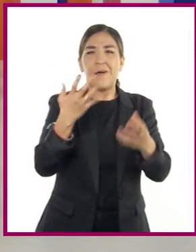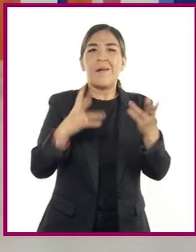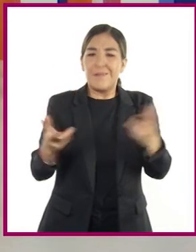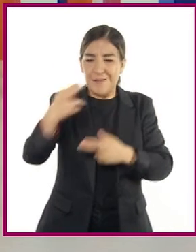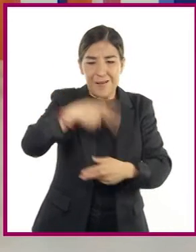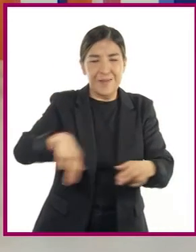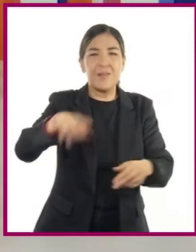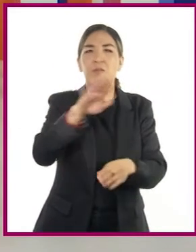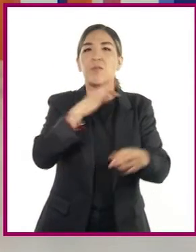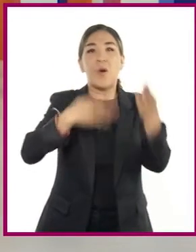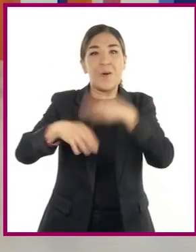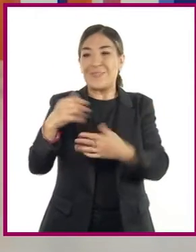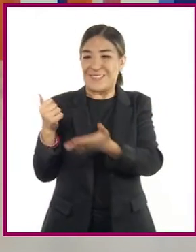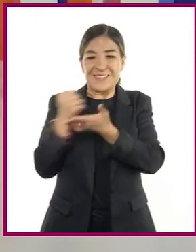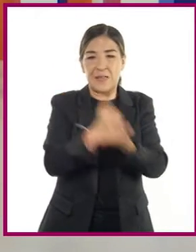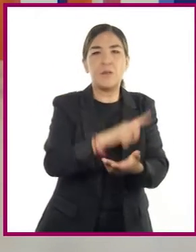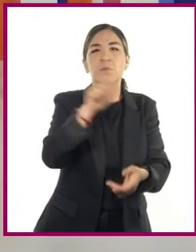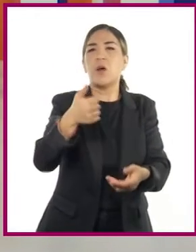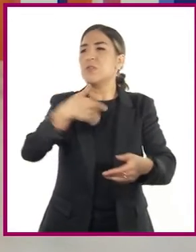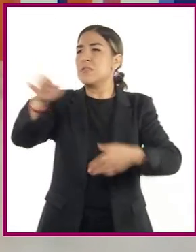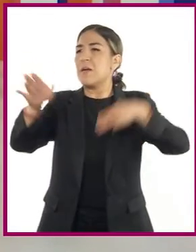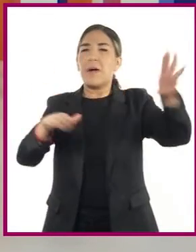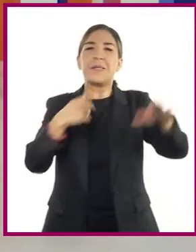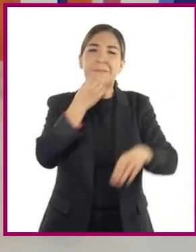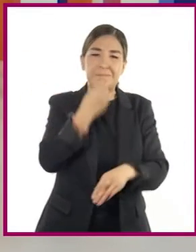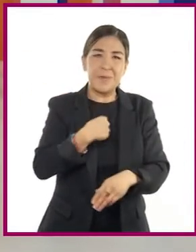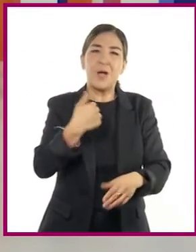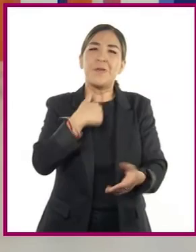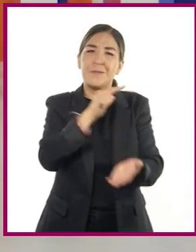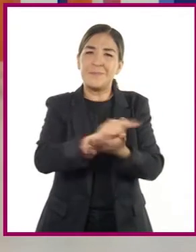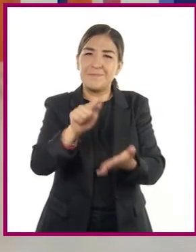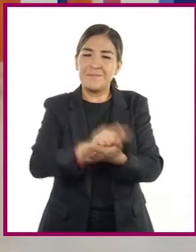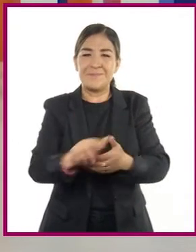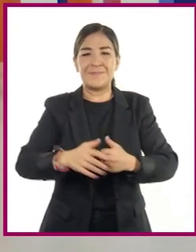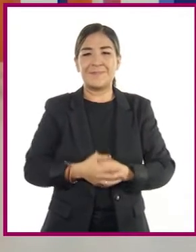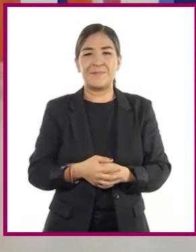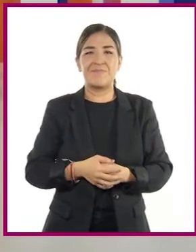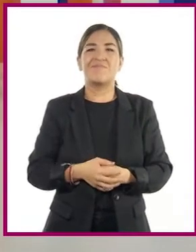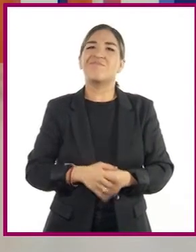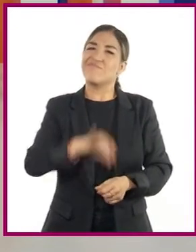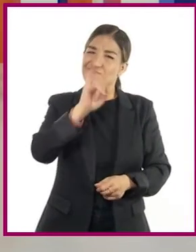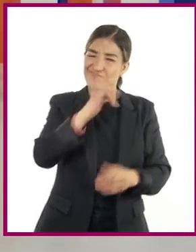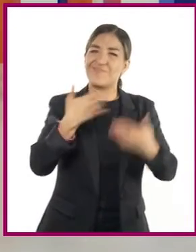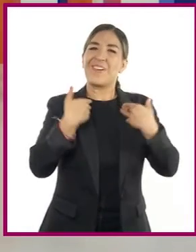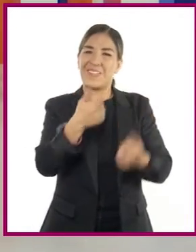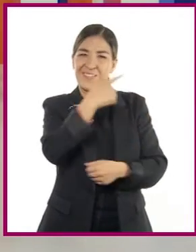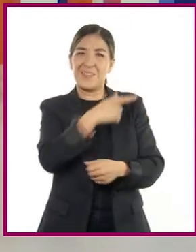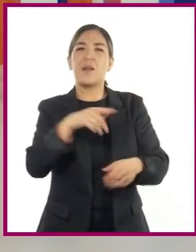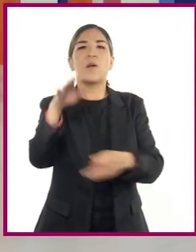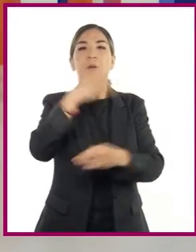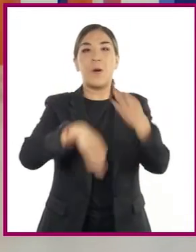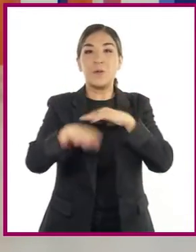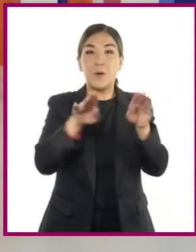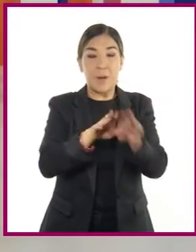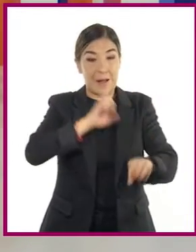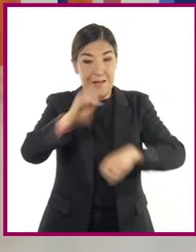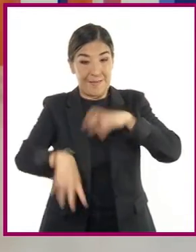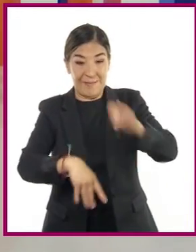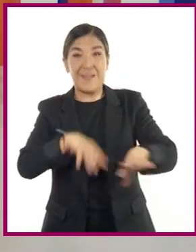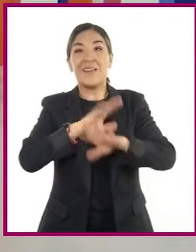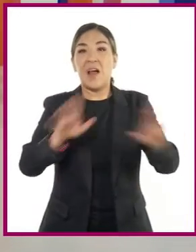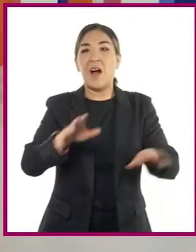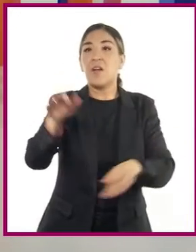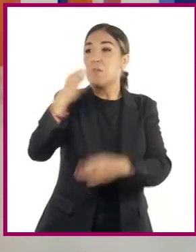todo. Entiendo lo que pasa. Es muy feo que entre todos hagan desorden y dejen a uno